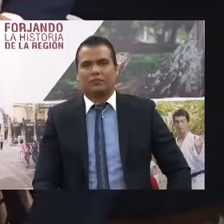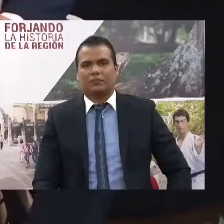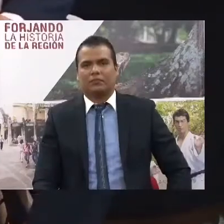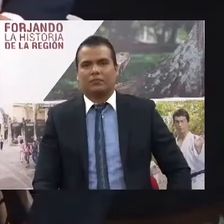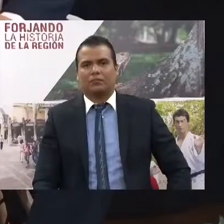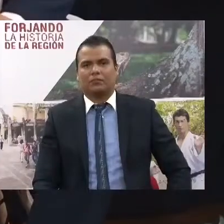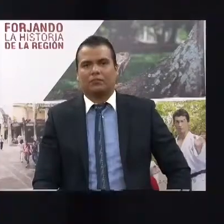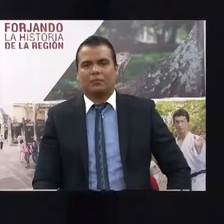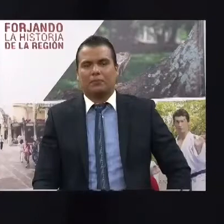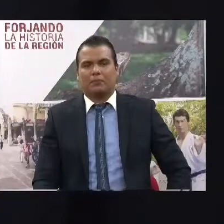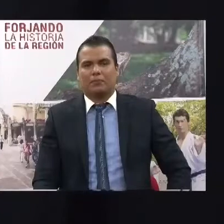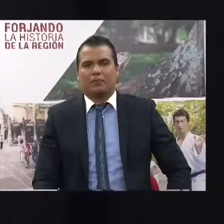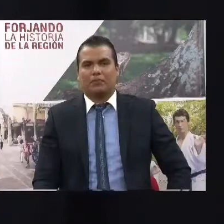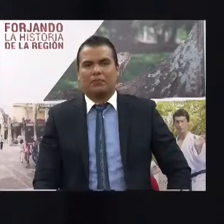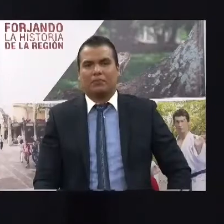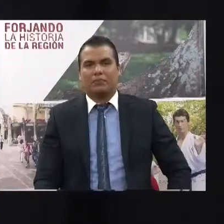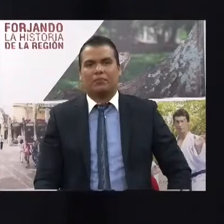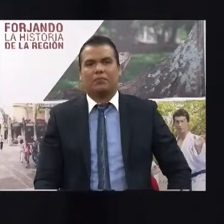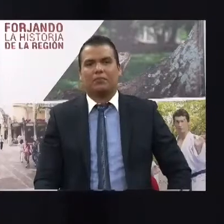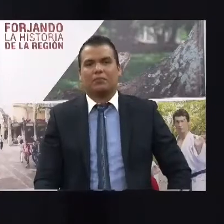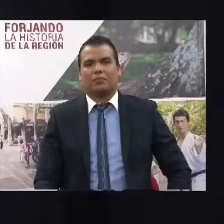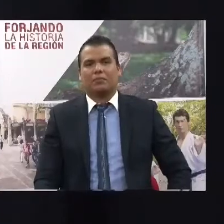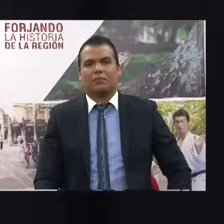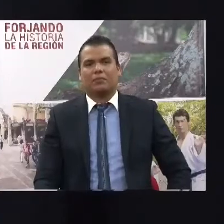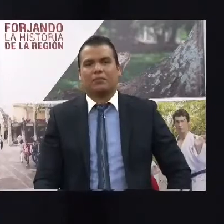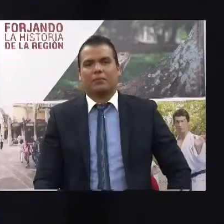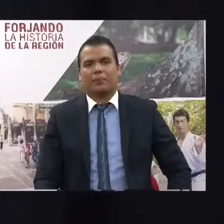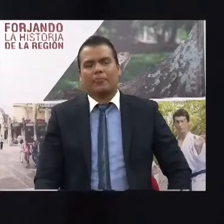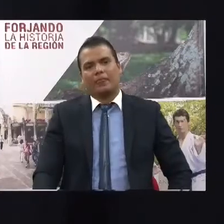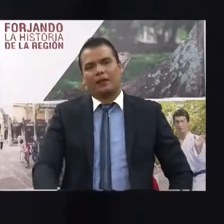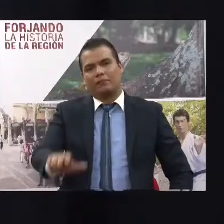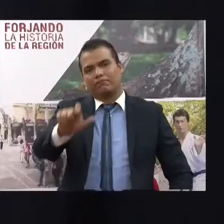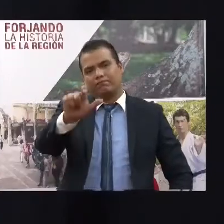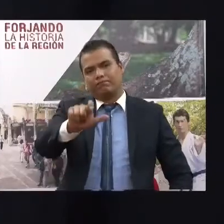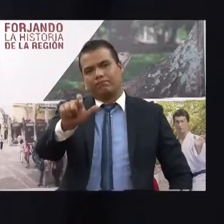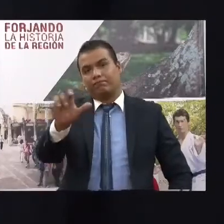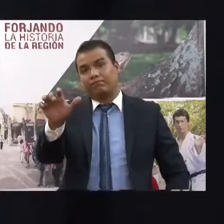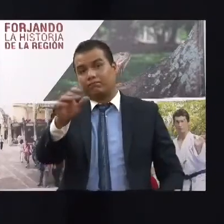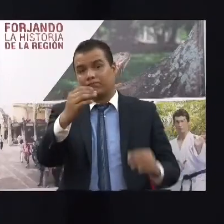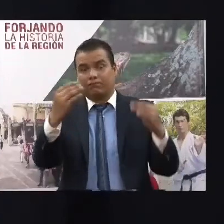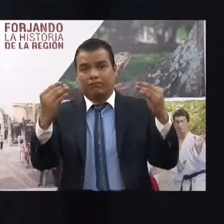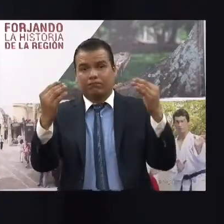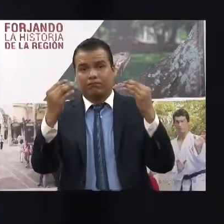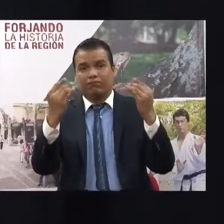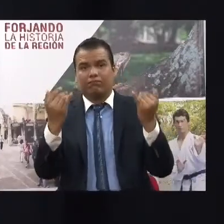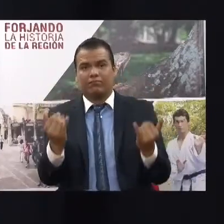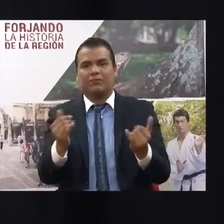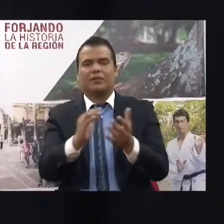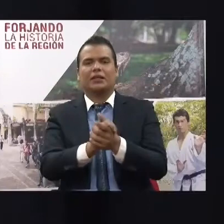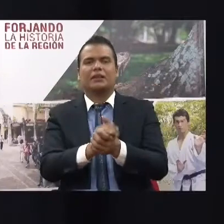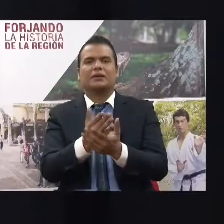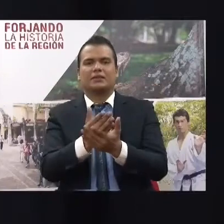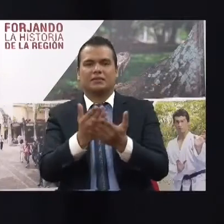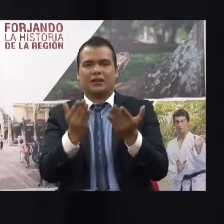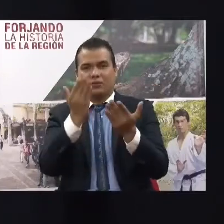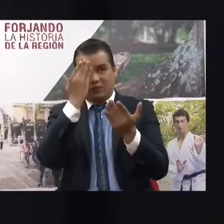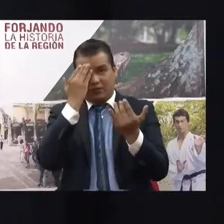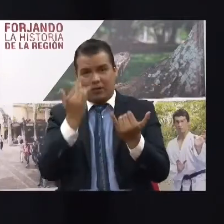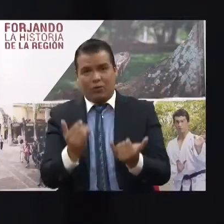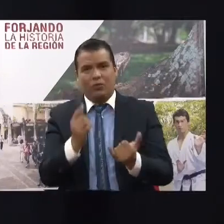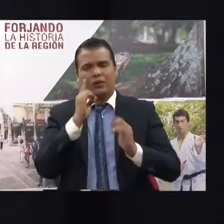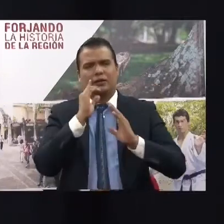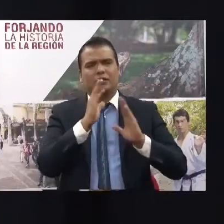las familias, acudientes y amigos en general que acompañan desde la distancia a nuestros